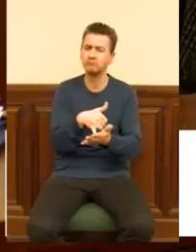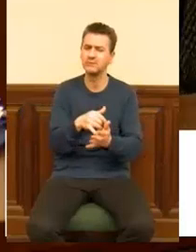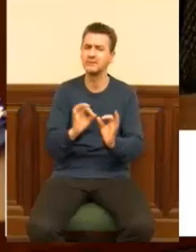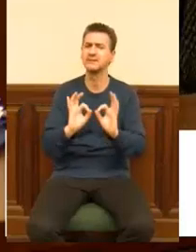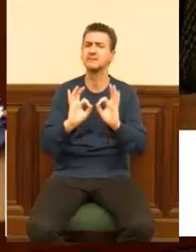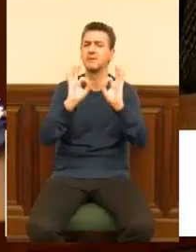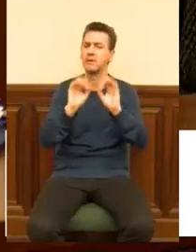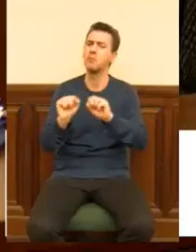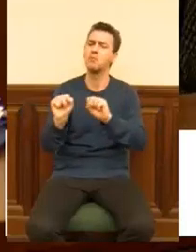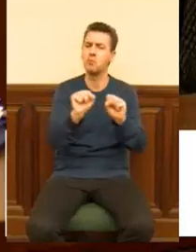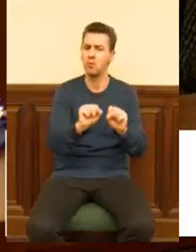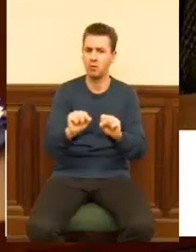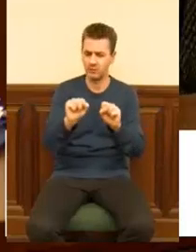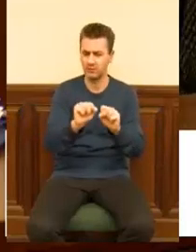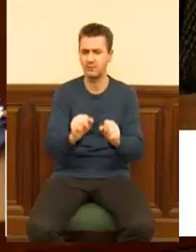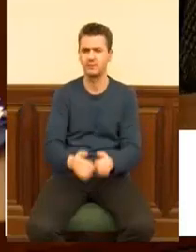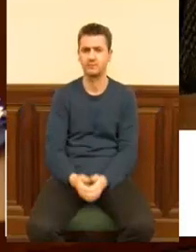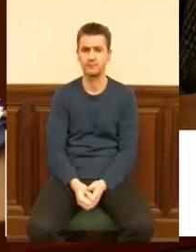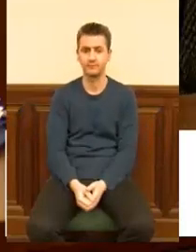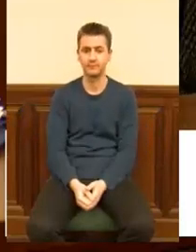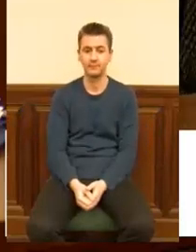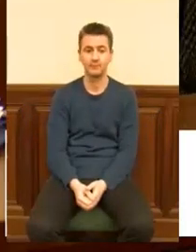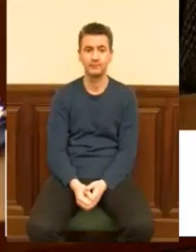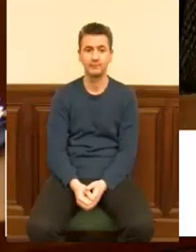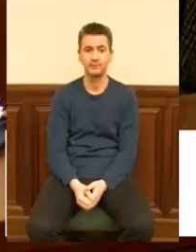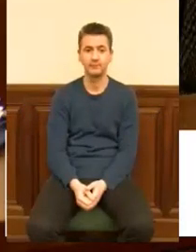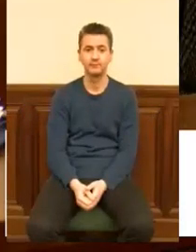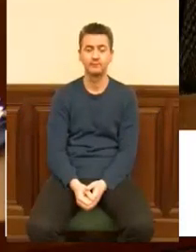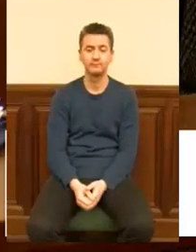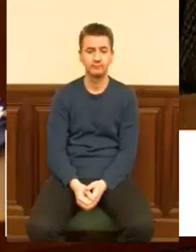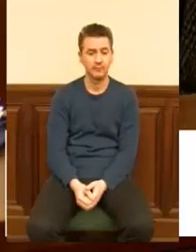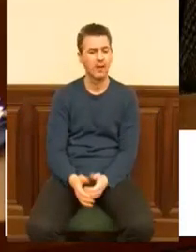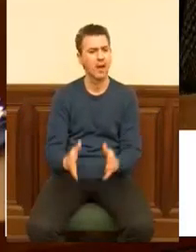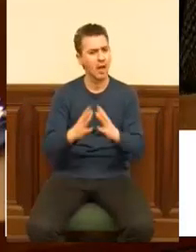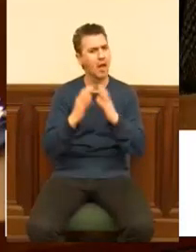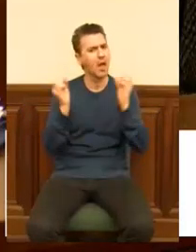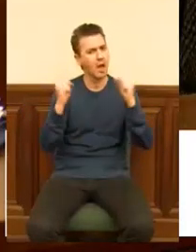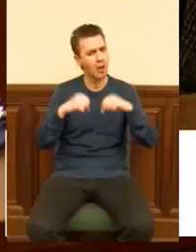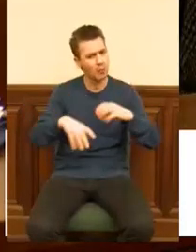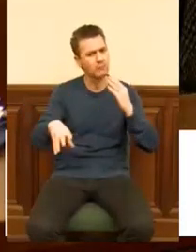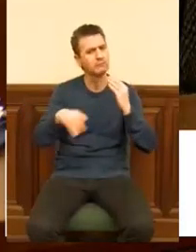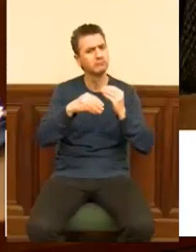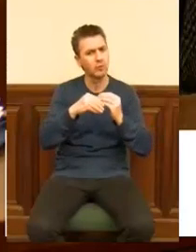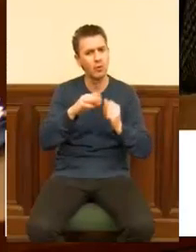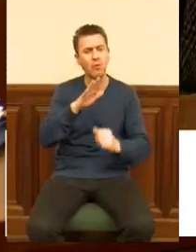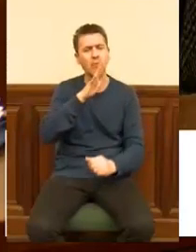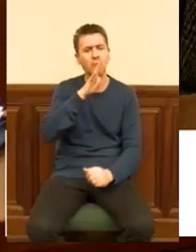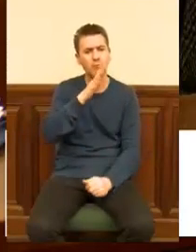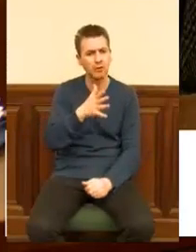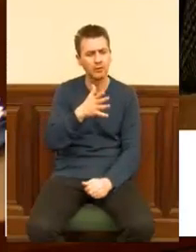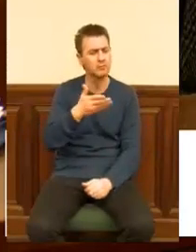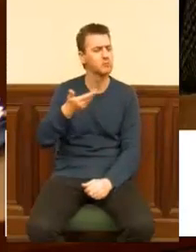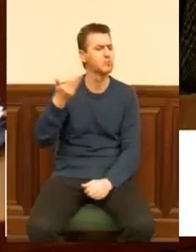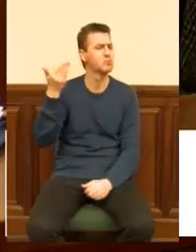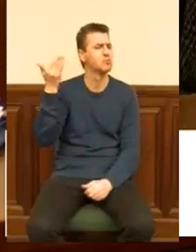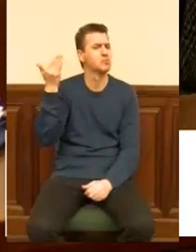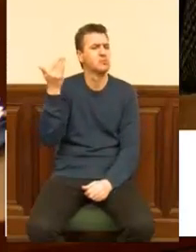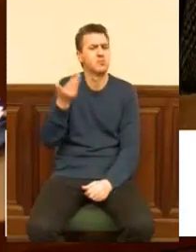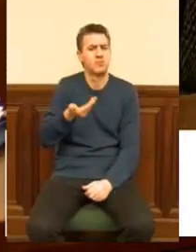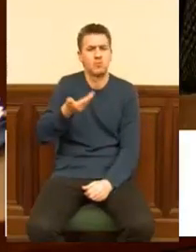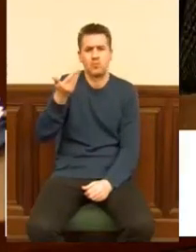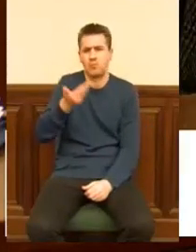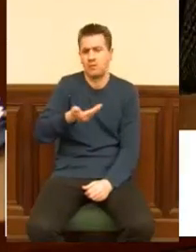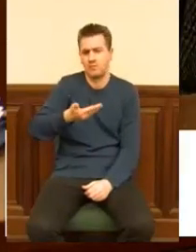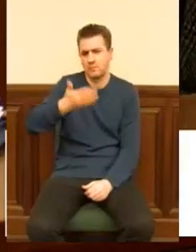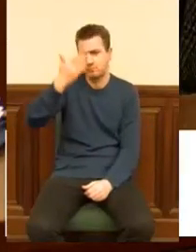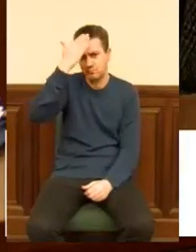eso les hemos querido plantear la adición de estos acuerdos, porque creemos que es el problema mollar de lo que